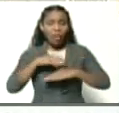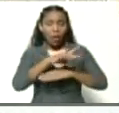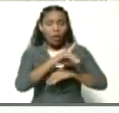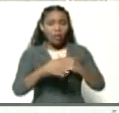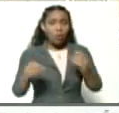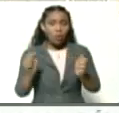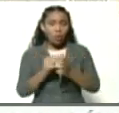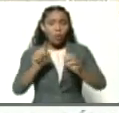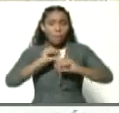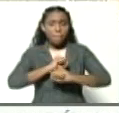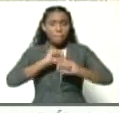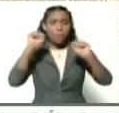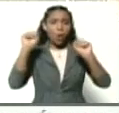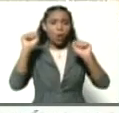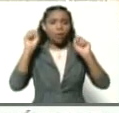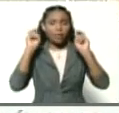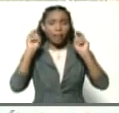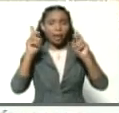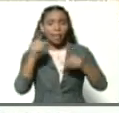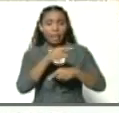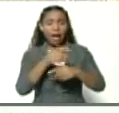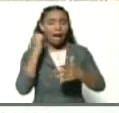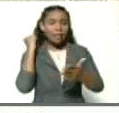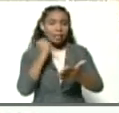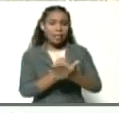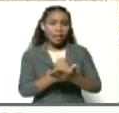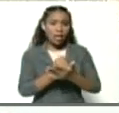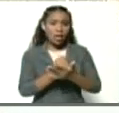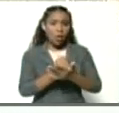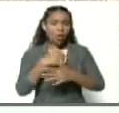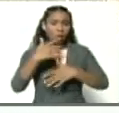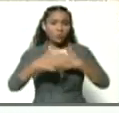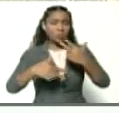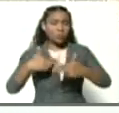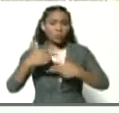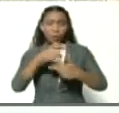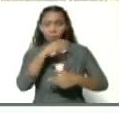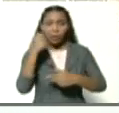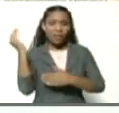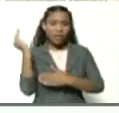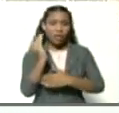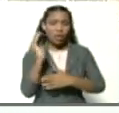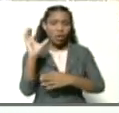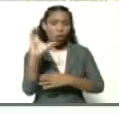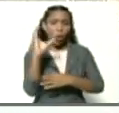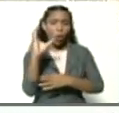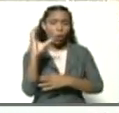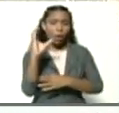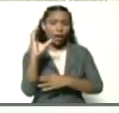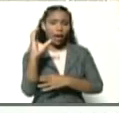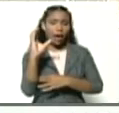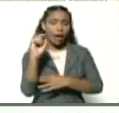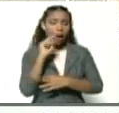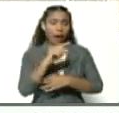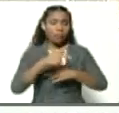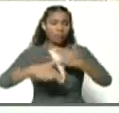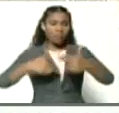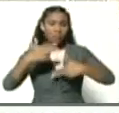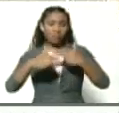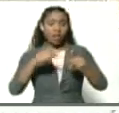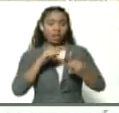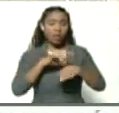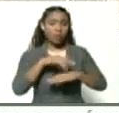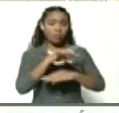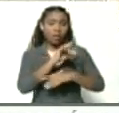irregulares de asesinos y narcotraficantes venidos de Colombia. Es el narcotráfico y la guerra